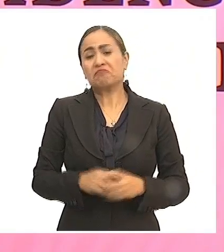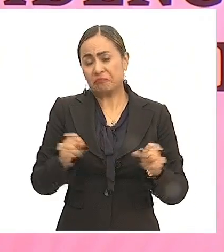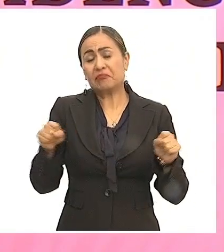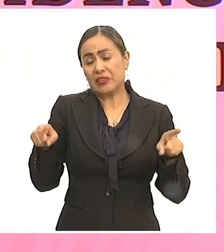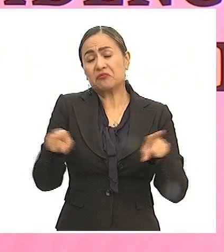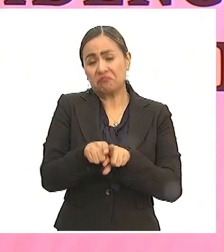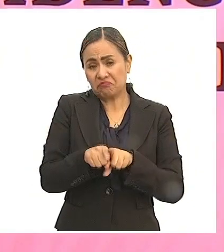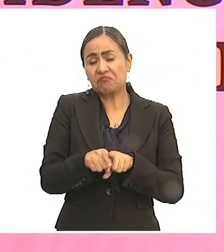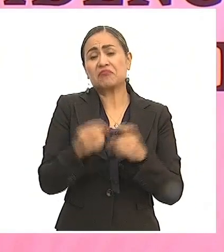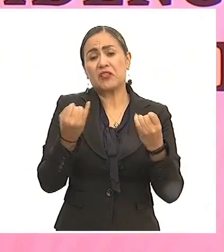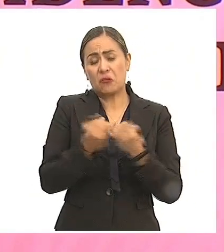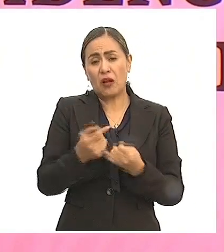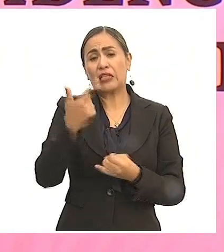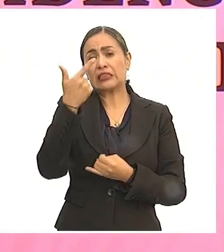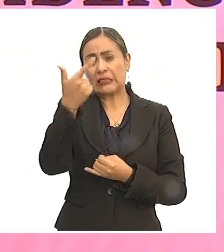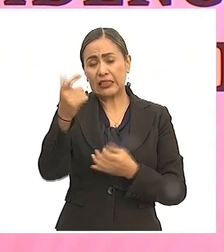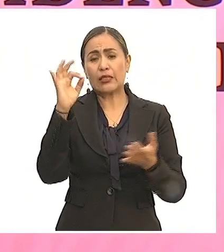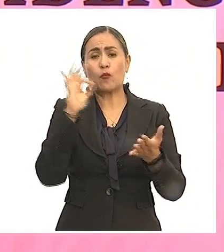mismo,